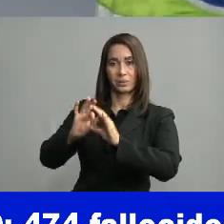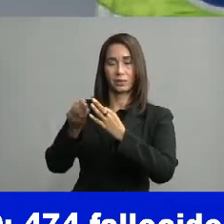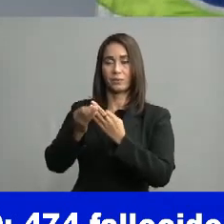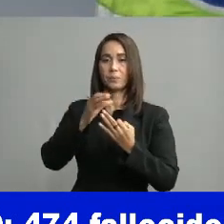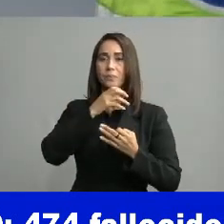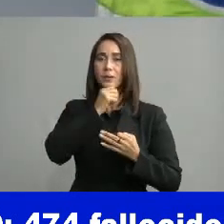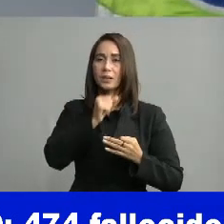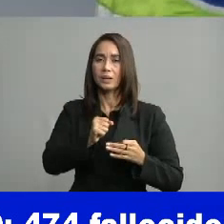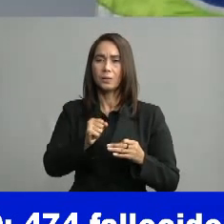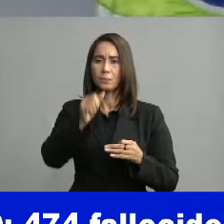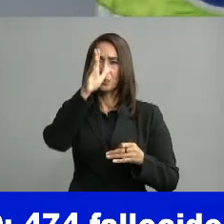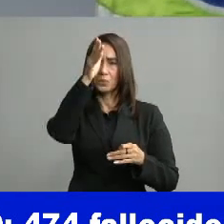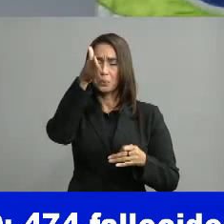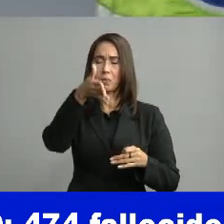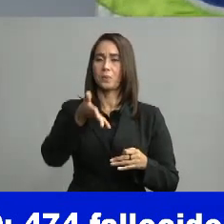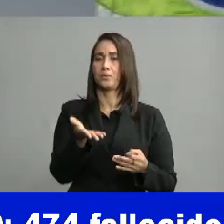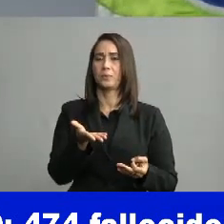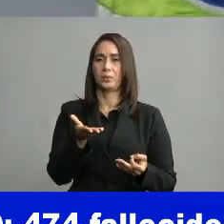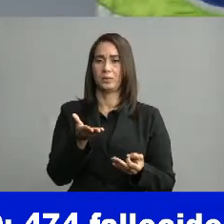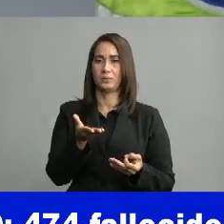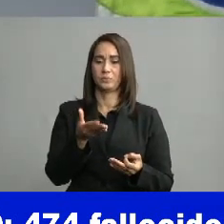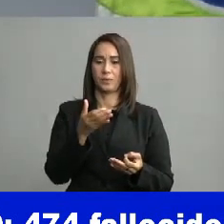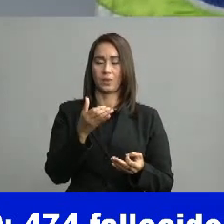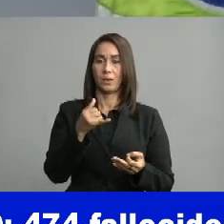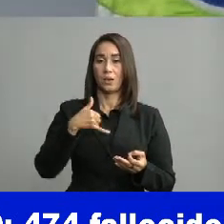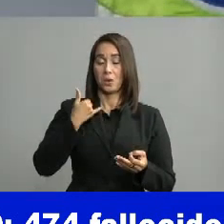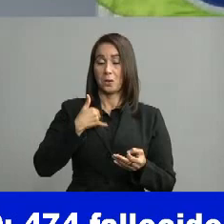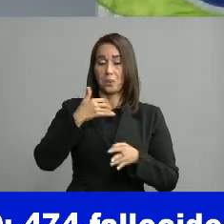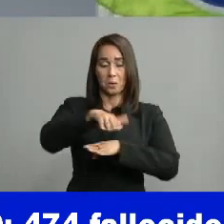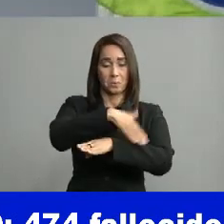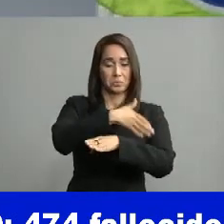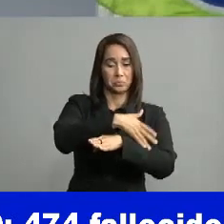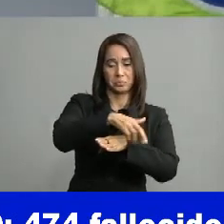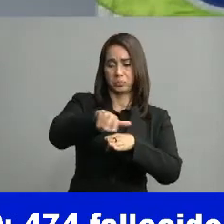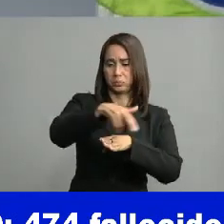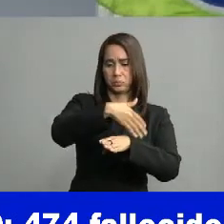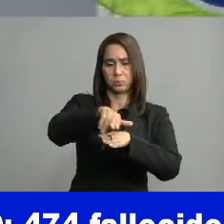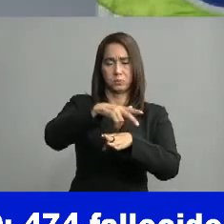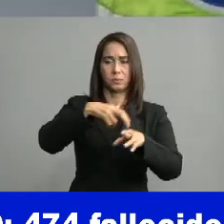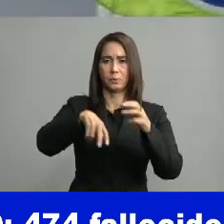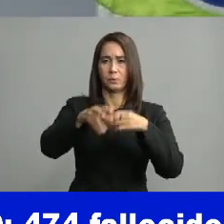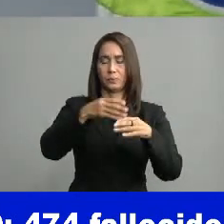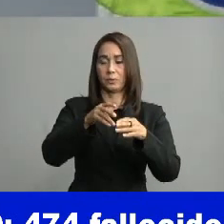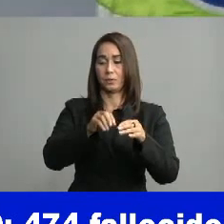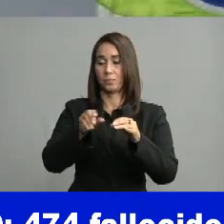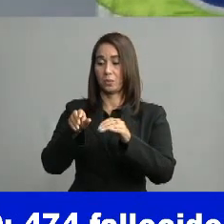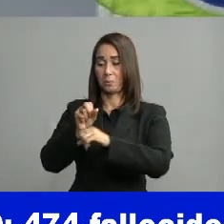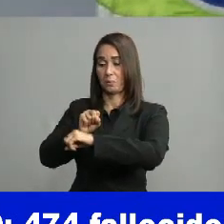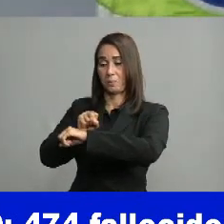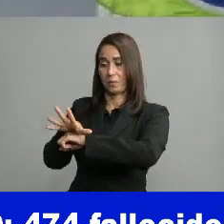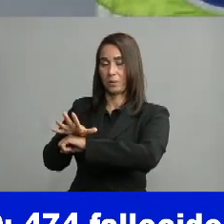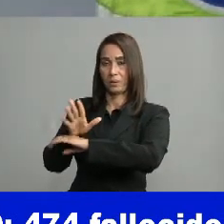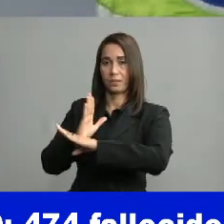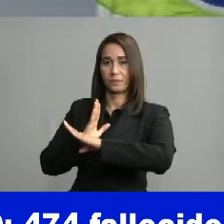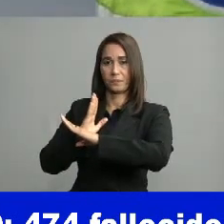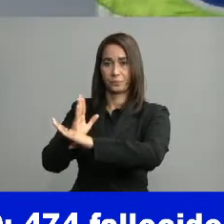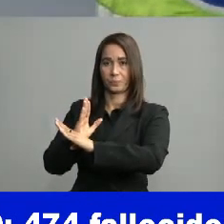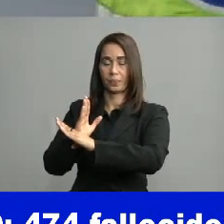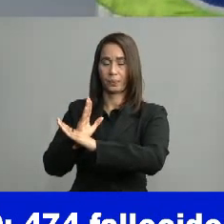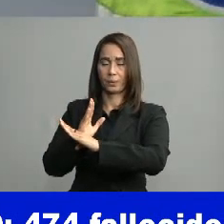de jóvenes que se mueven mucho por todo el país. Evitemos